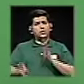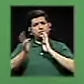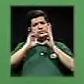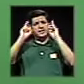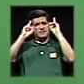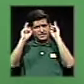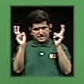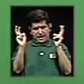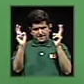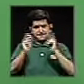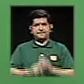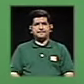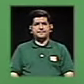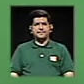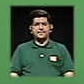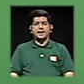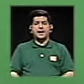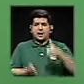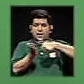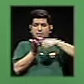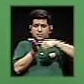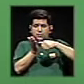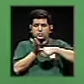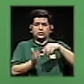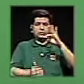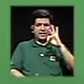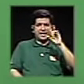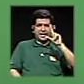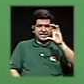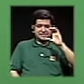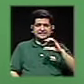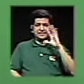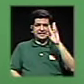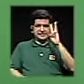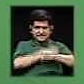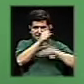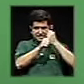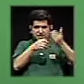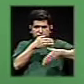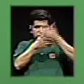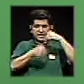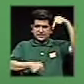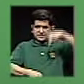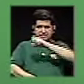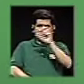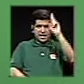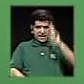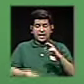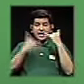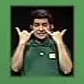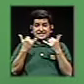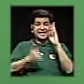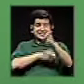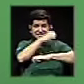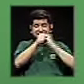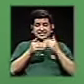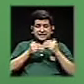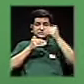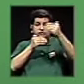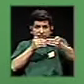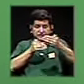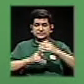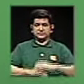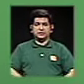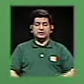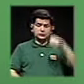de un tema que es el referéndum del telc se celebró hace 6 años en Costa Rica ya son 6 años desde desde esa fecha